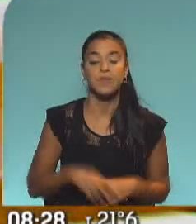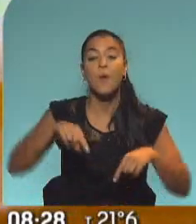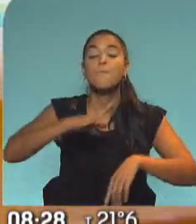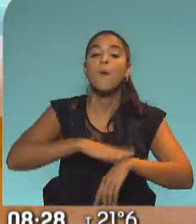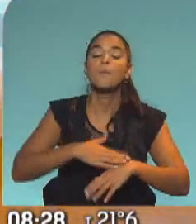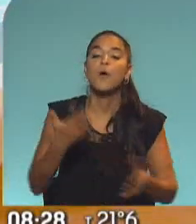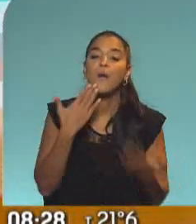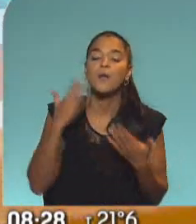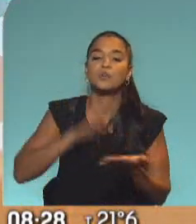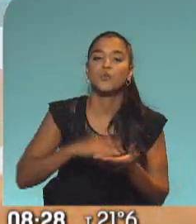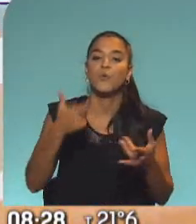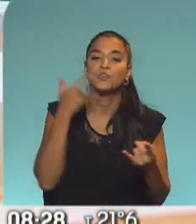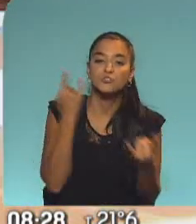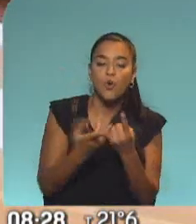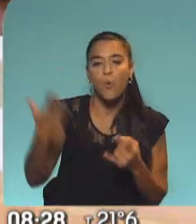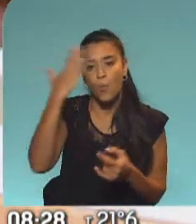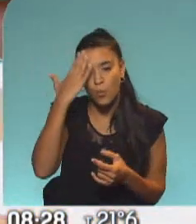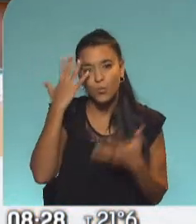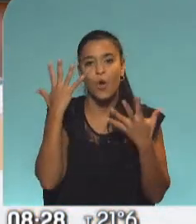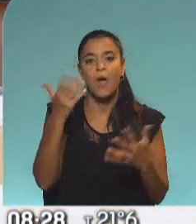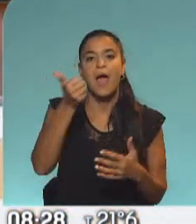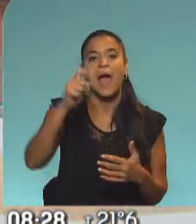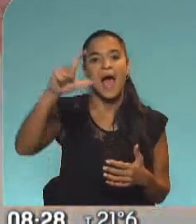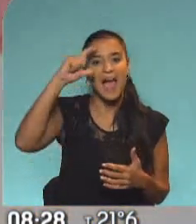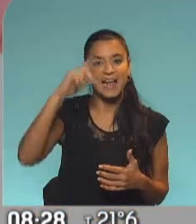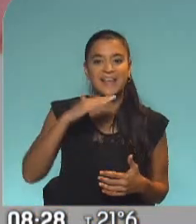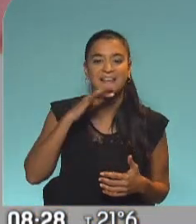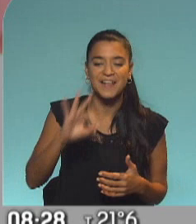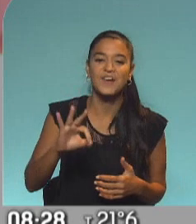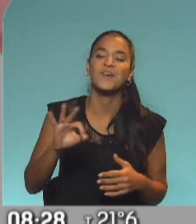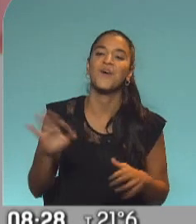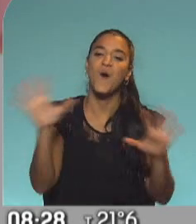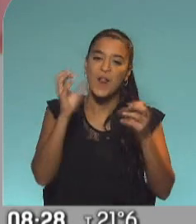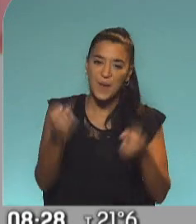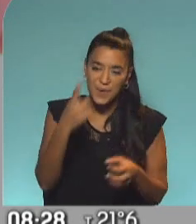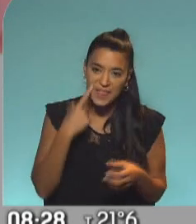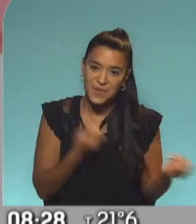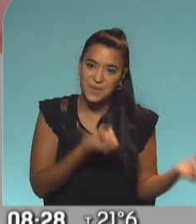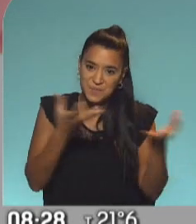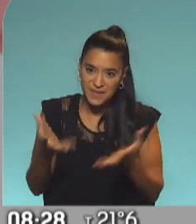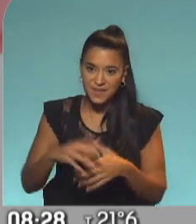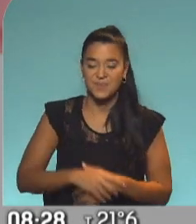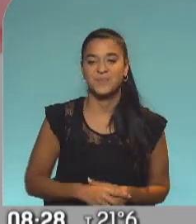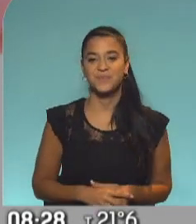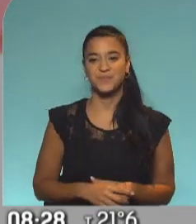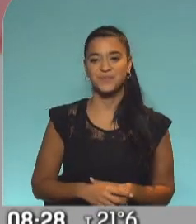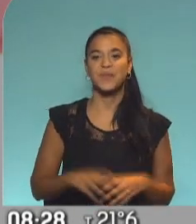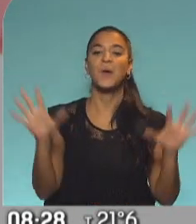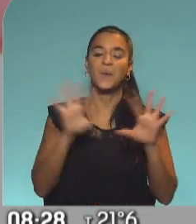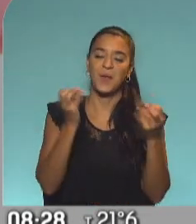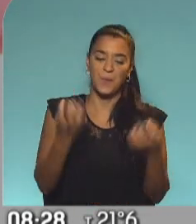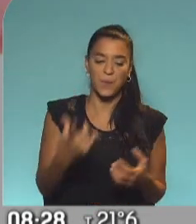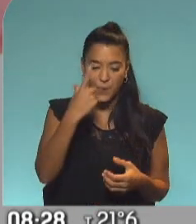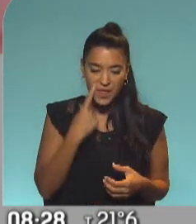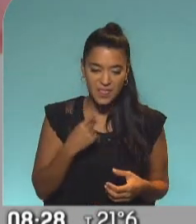Momento de hablar de espectáculos, momento de hablar de cultura, claro, con Alejo Álvarez Herrera. Alejo, buen día, bienvenido. Muy buenos